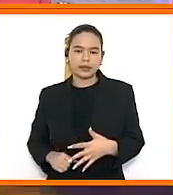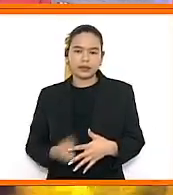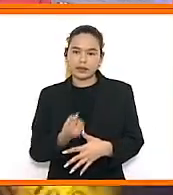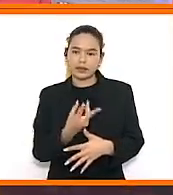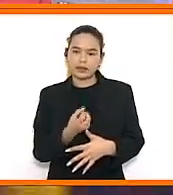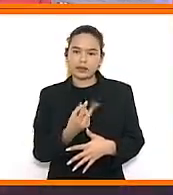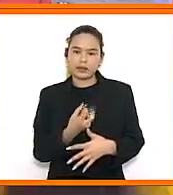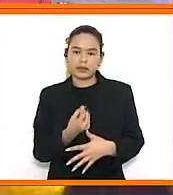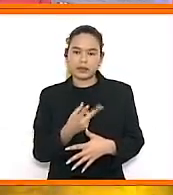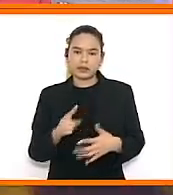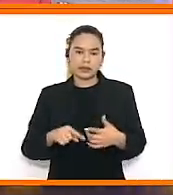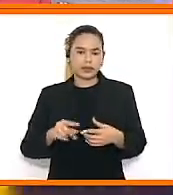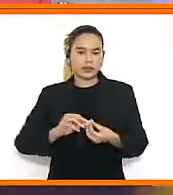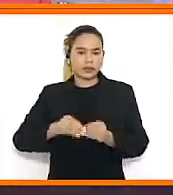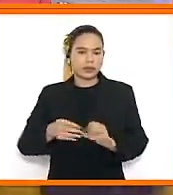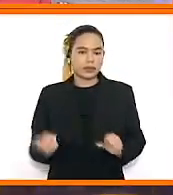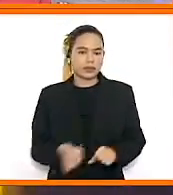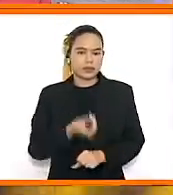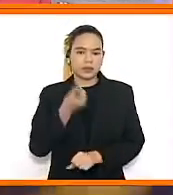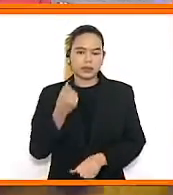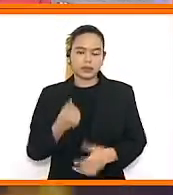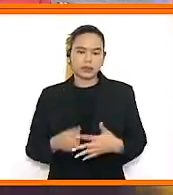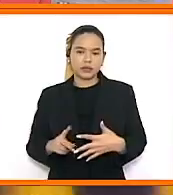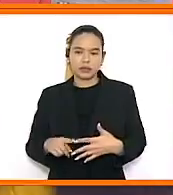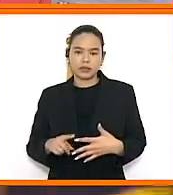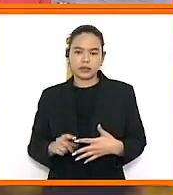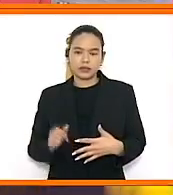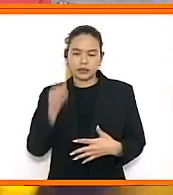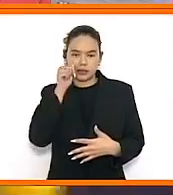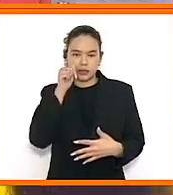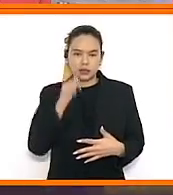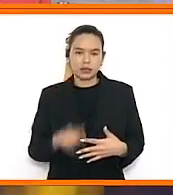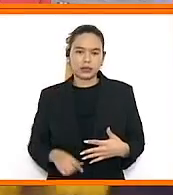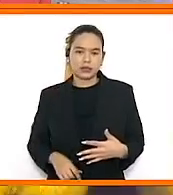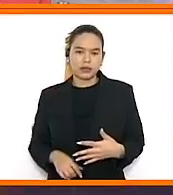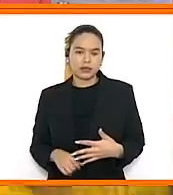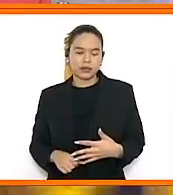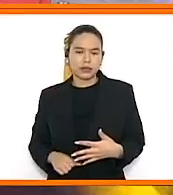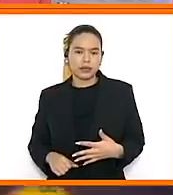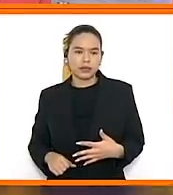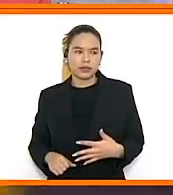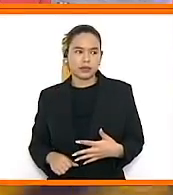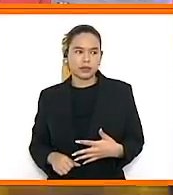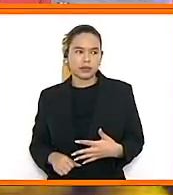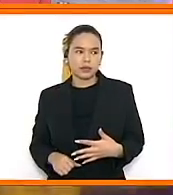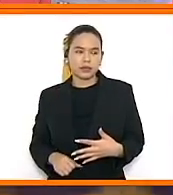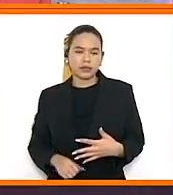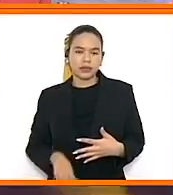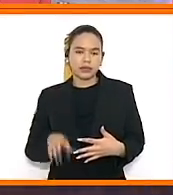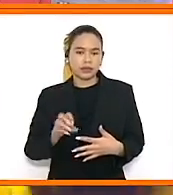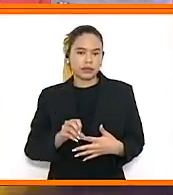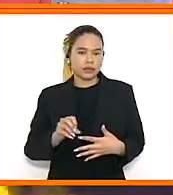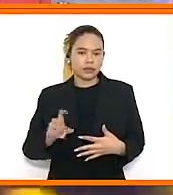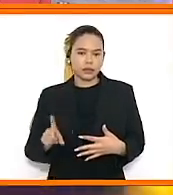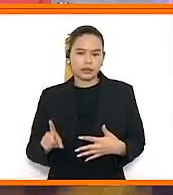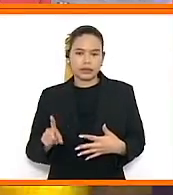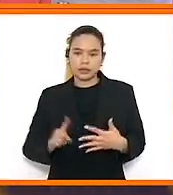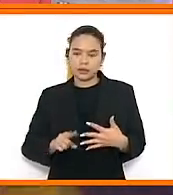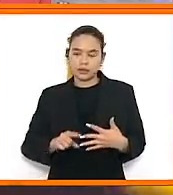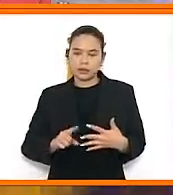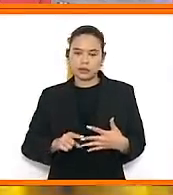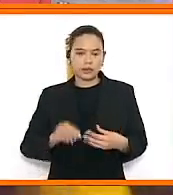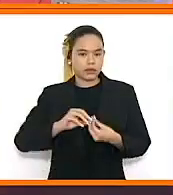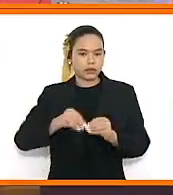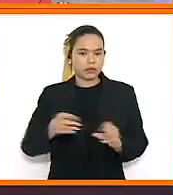12, segundo número afortunado ganador. Atento, porque este es el 01, tercer